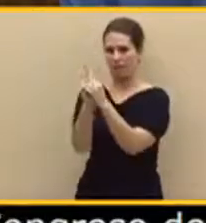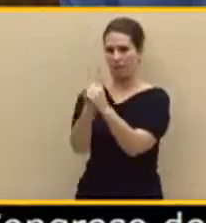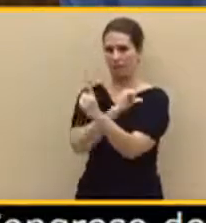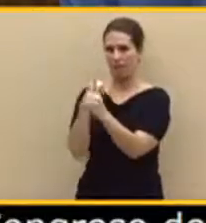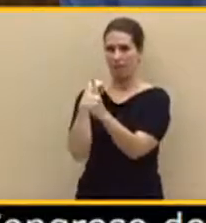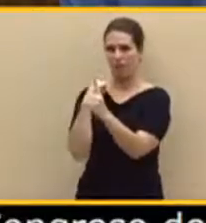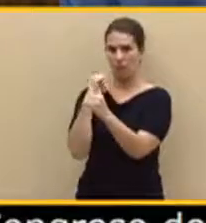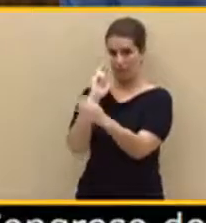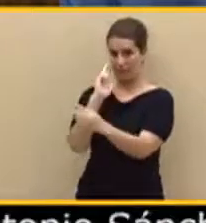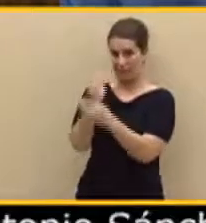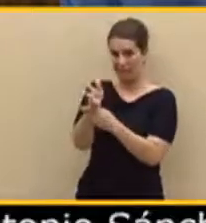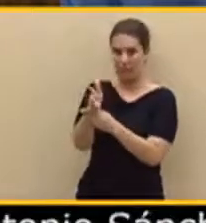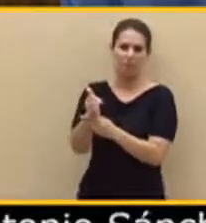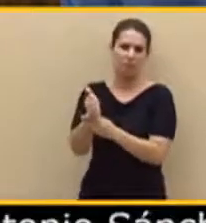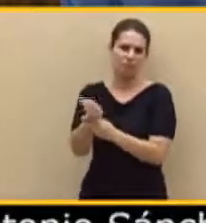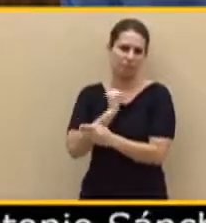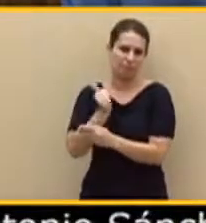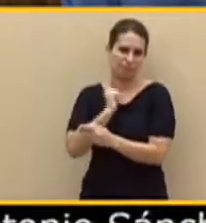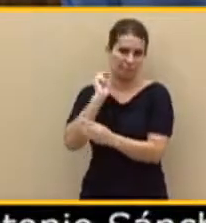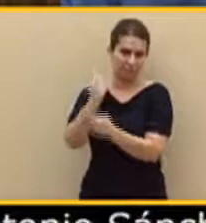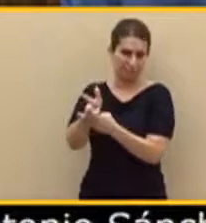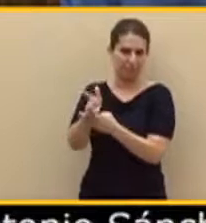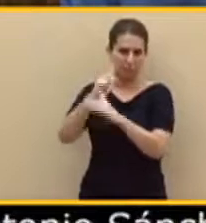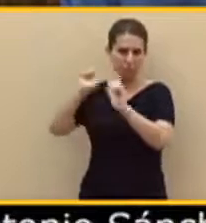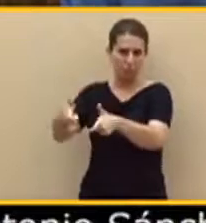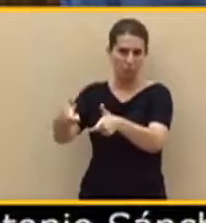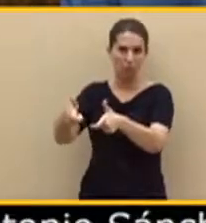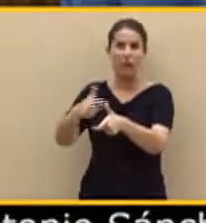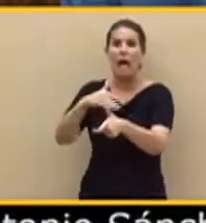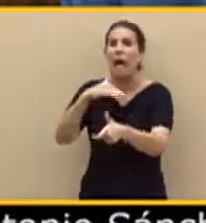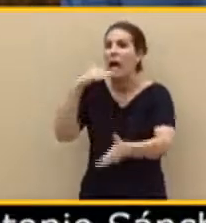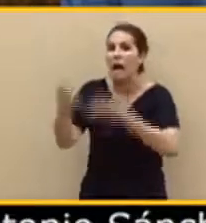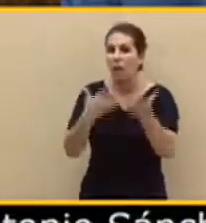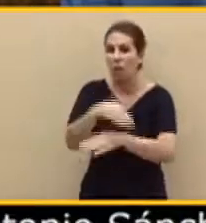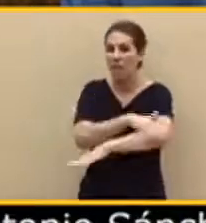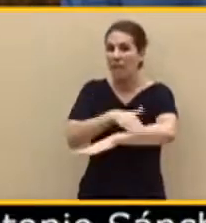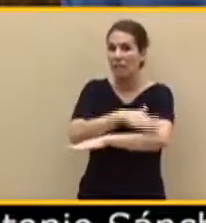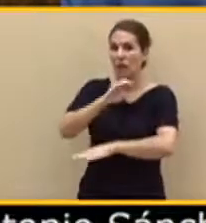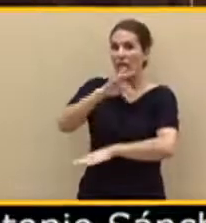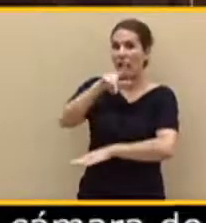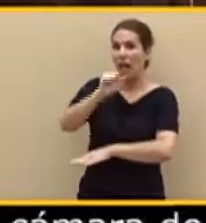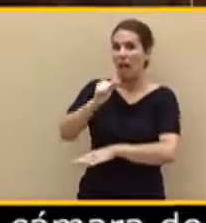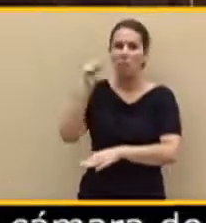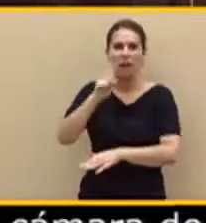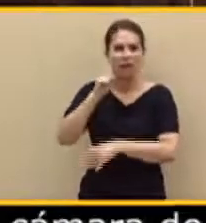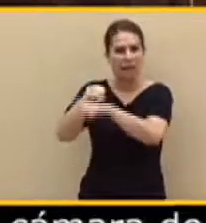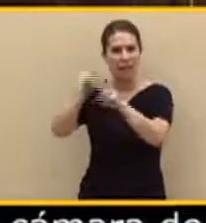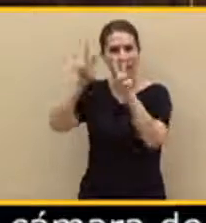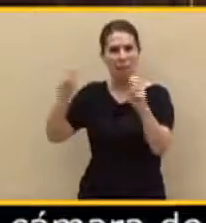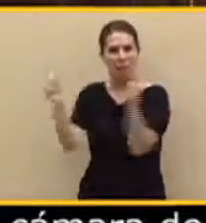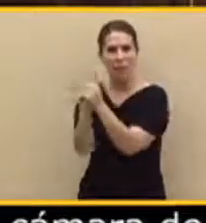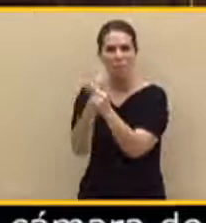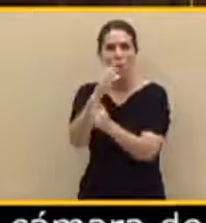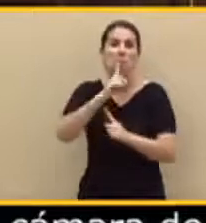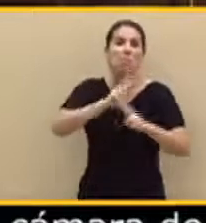de televisión. Algo pasaría para que el ministro Catalá tuviera además que mentir sobre ese encuentro, porque primero dijo que había sido un encuentro casual